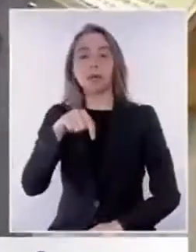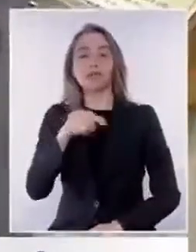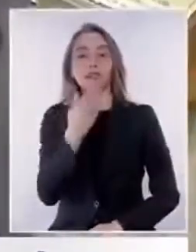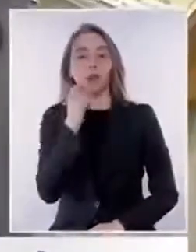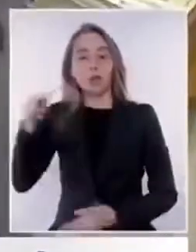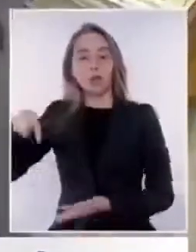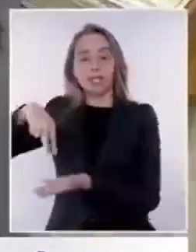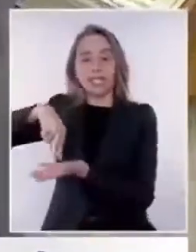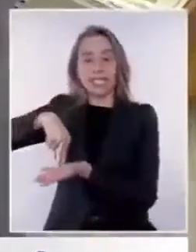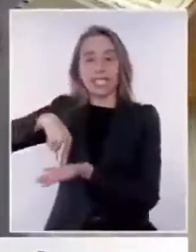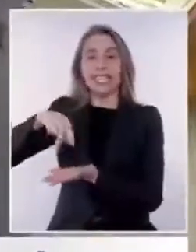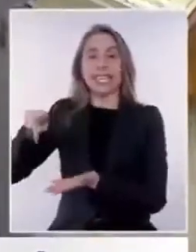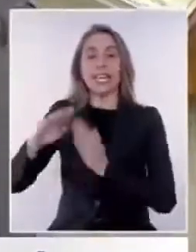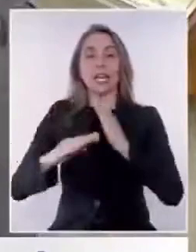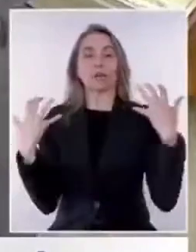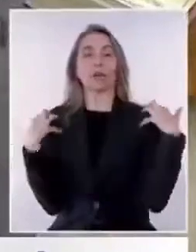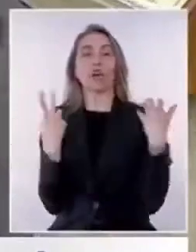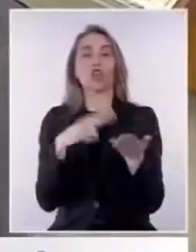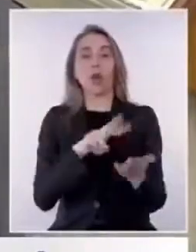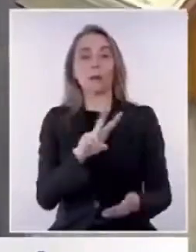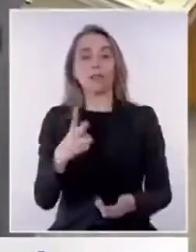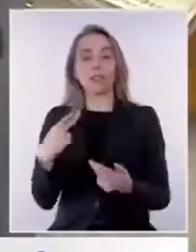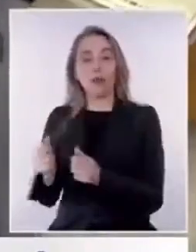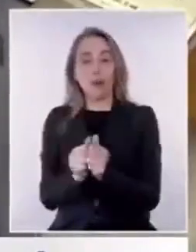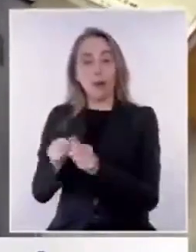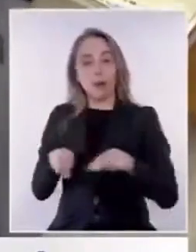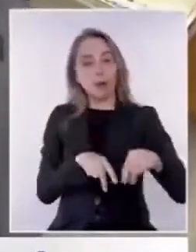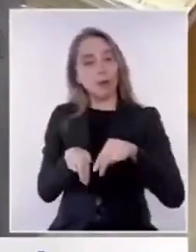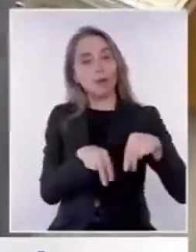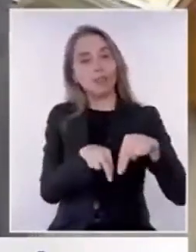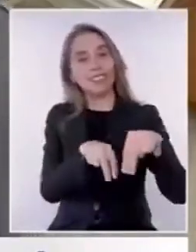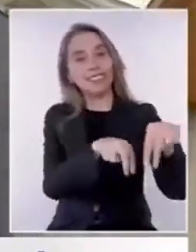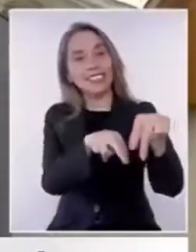Aquí el 2022 hicimos un recorrido